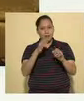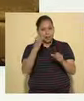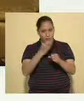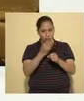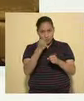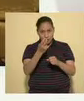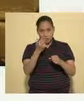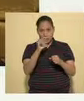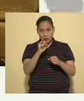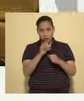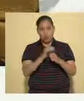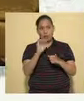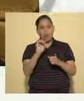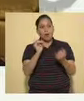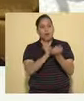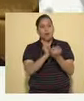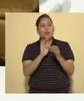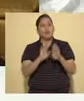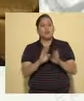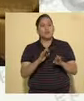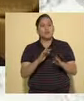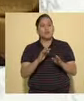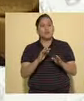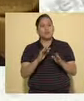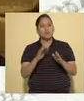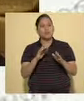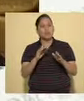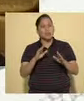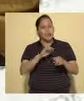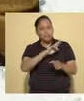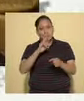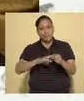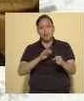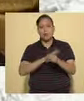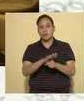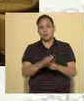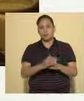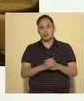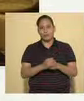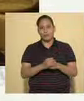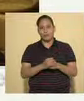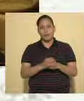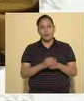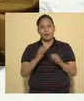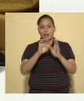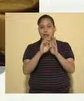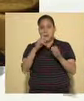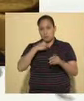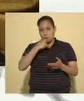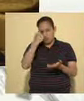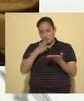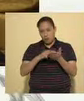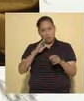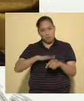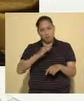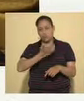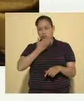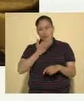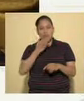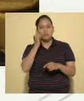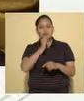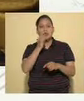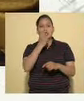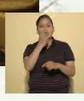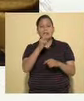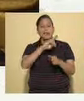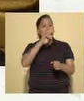momento o te basas en cómo lo tenías naturalmente? Pues la teoría como más ortodoxa, digamos, dice